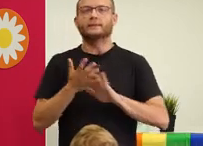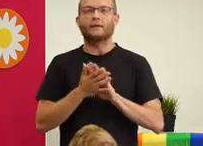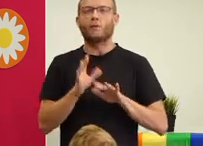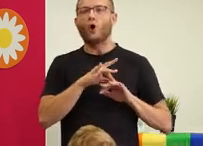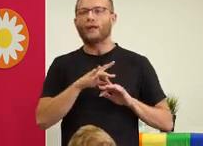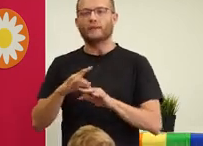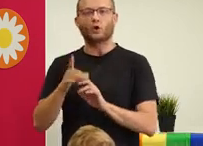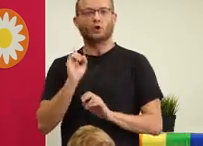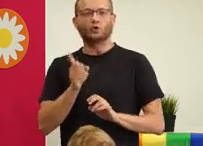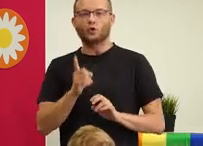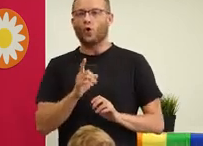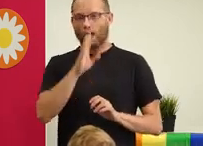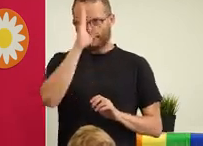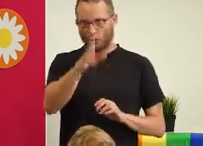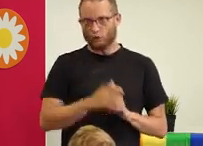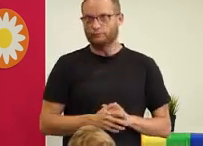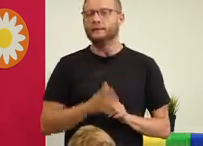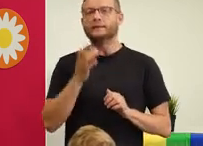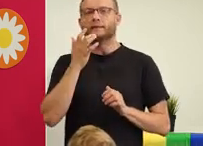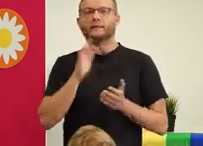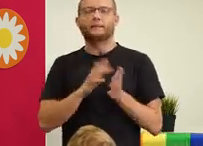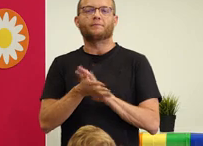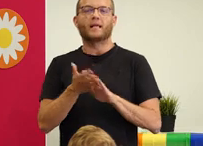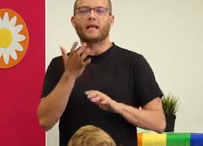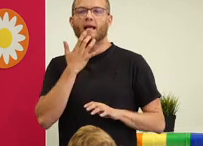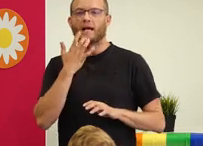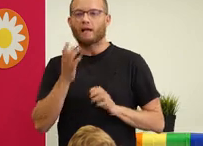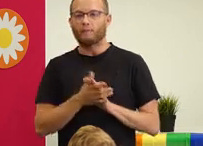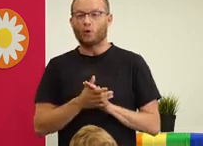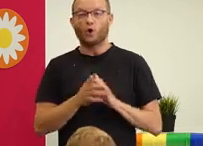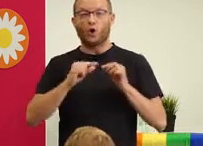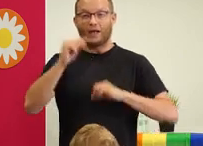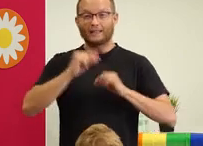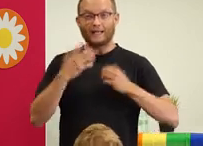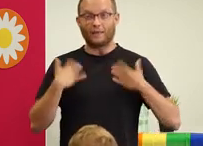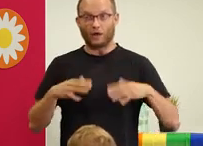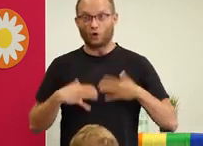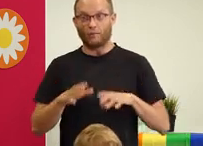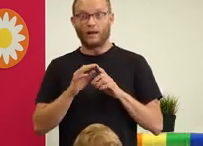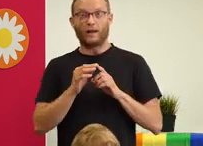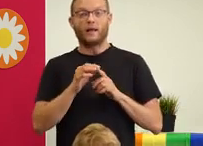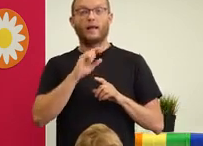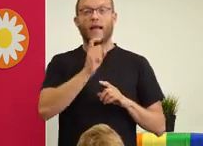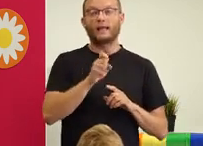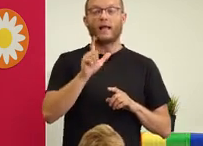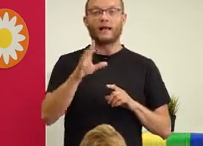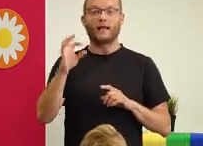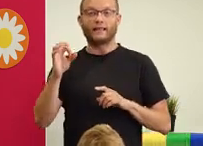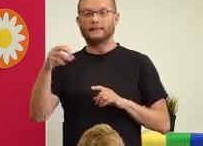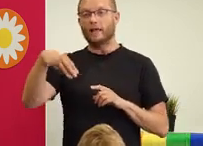orientación sexual, solo tenemos el hetero. Y si vamos a poner un ejemplo, tallas de ropa, ¿no? Solo estamos en